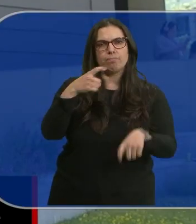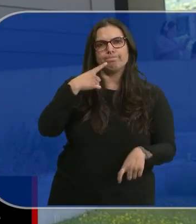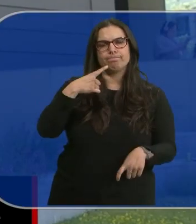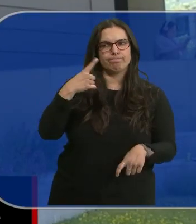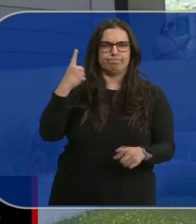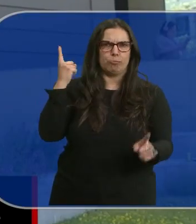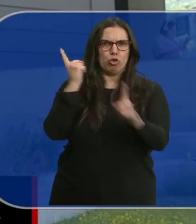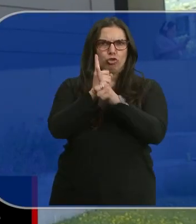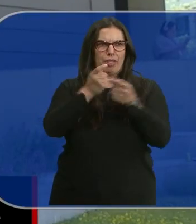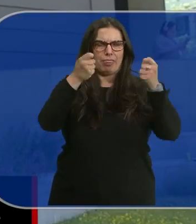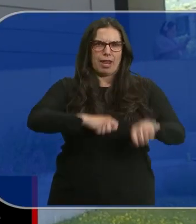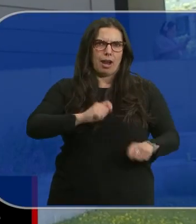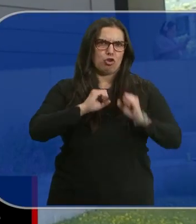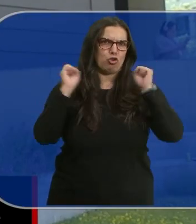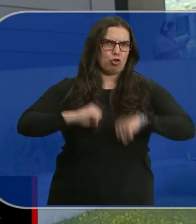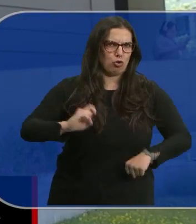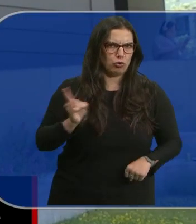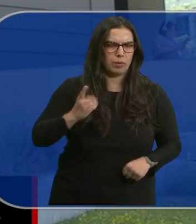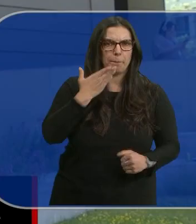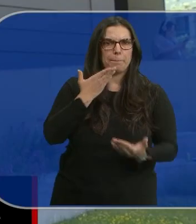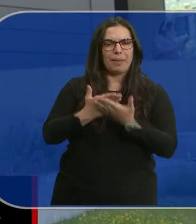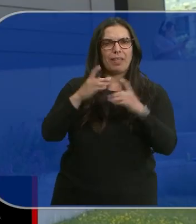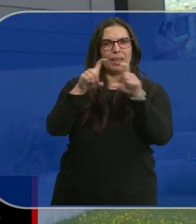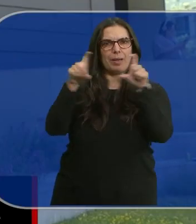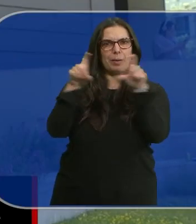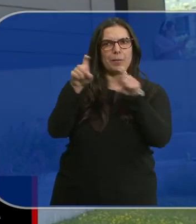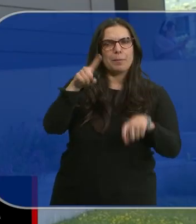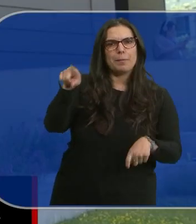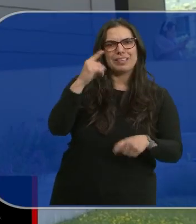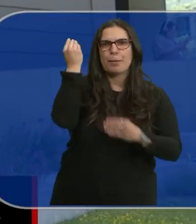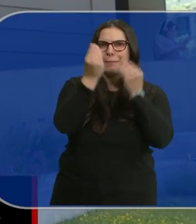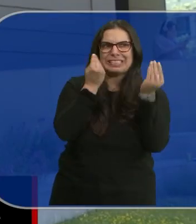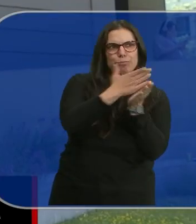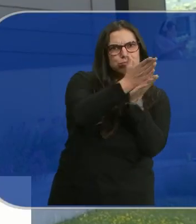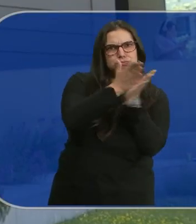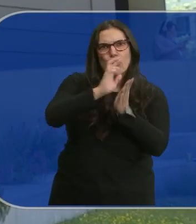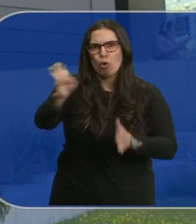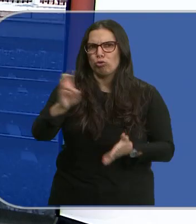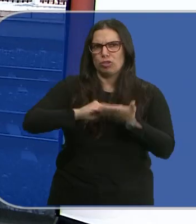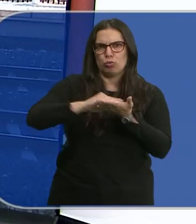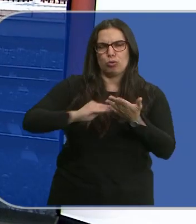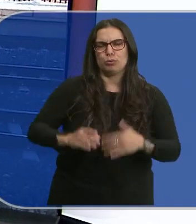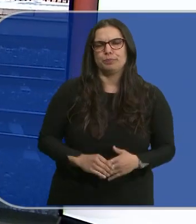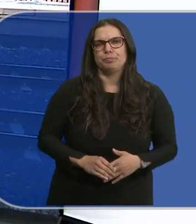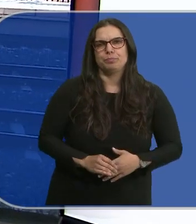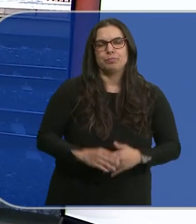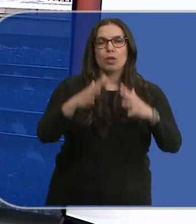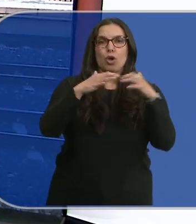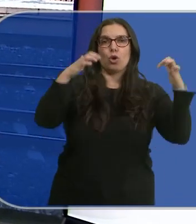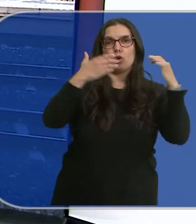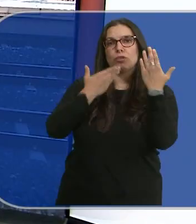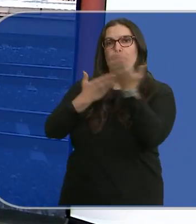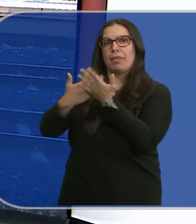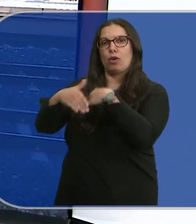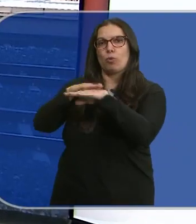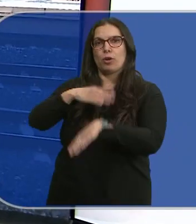su rechazo al cierre de la fábrica de La Bañeza y ha pedido a la compañía que estudie alternativas. Las Cortes piden al Gobierno